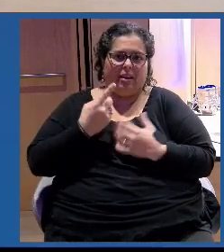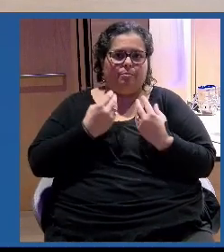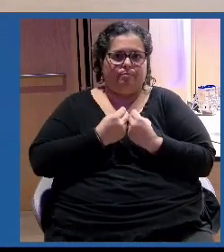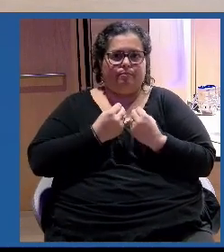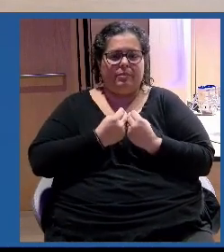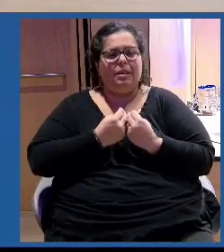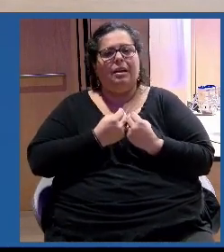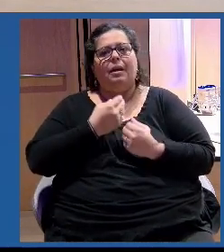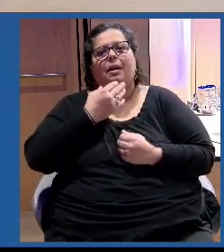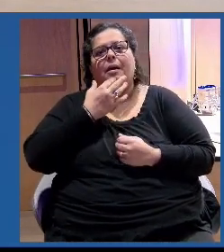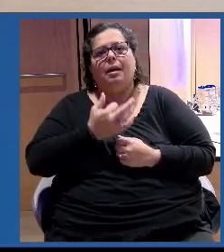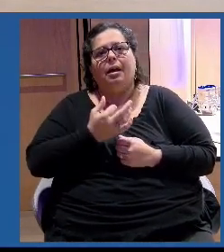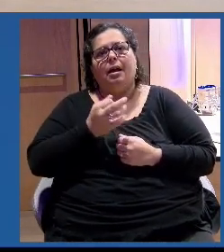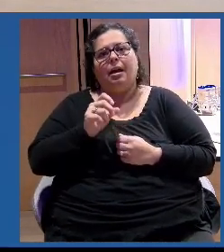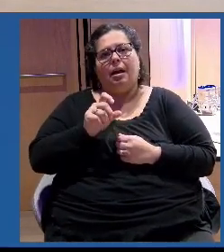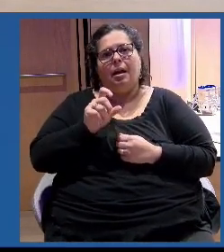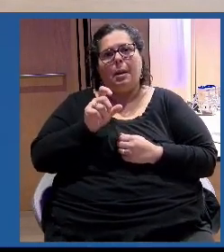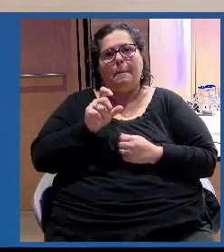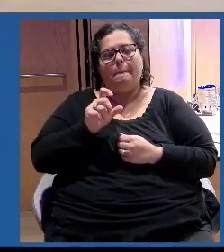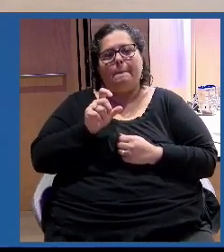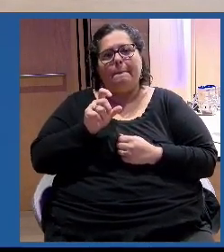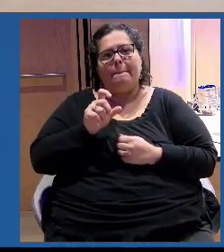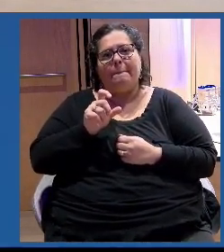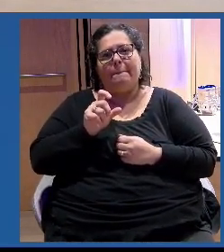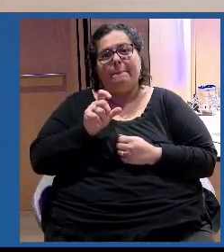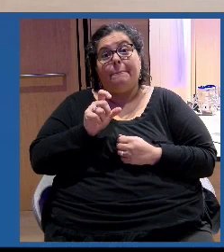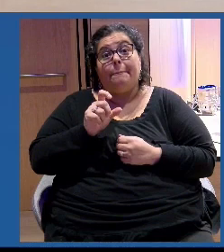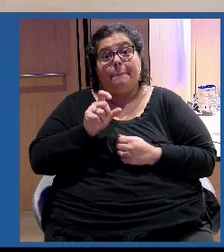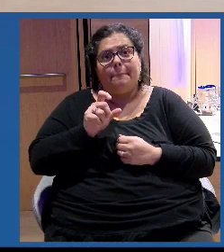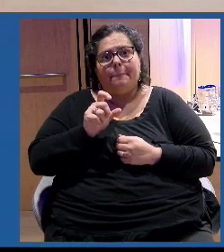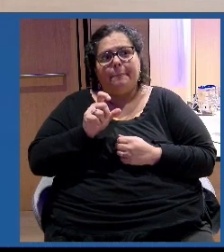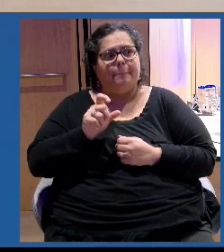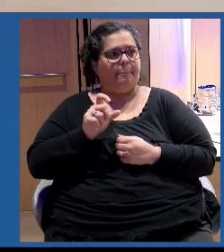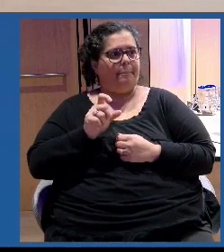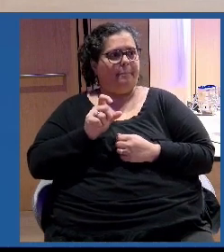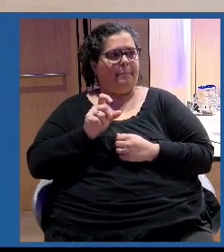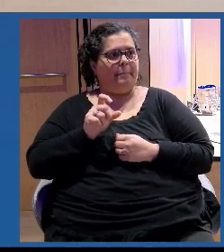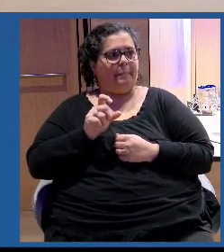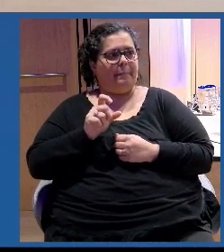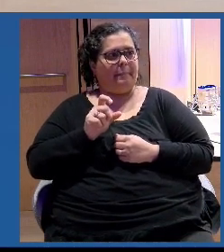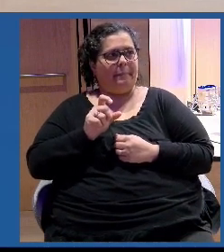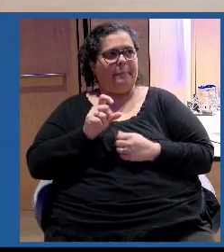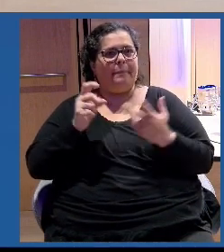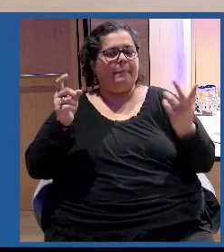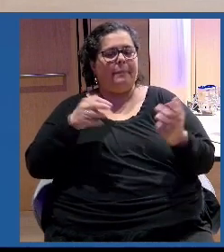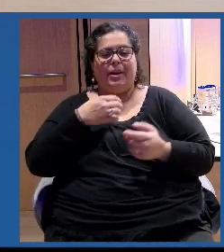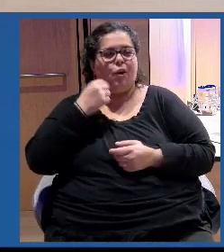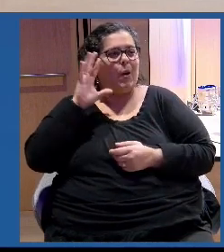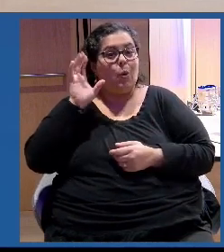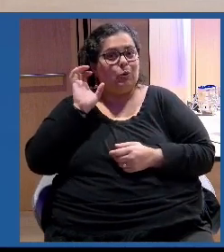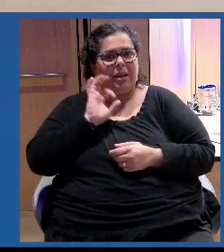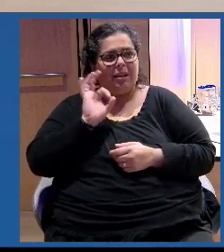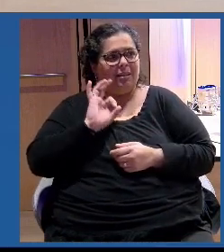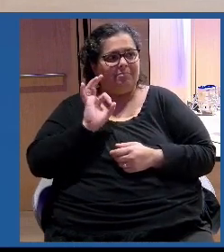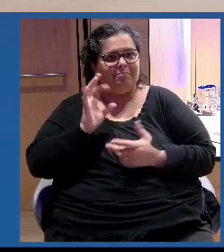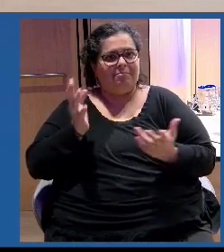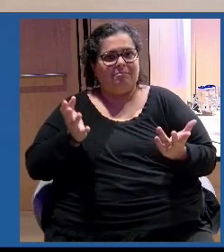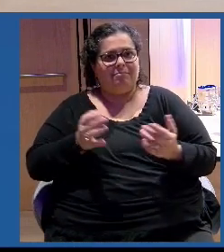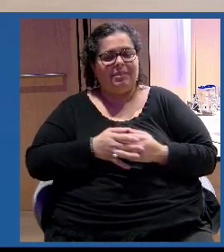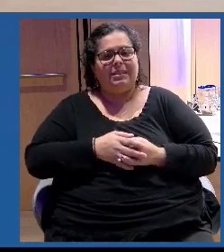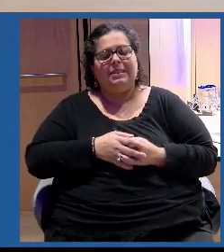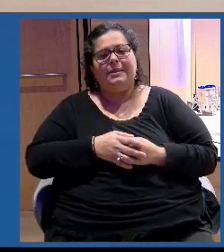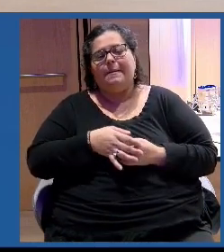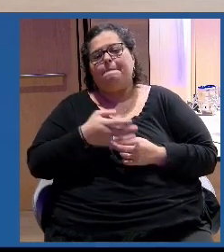es, mira, negro ni mi caballo porque en la noche se pierde, ¿no? Es que tenía que ser negro, o sea, hizo algo